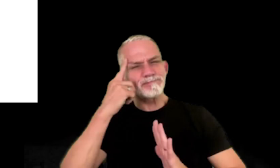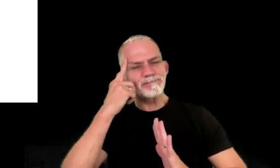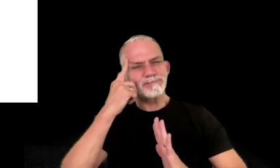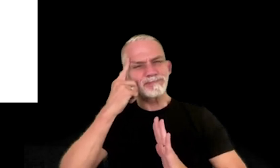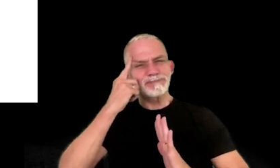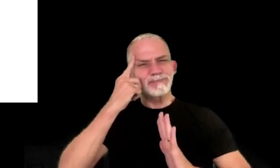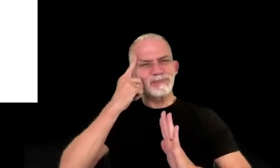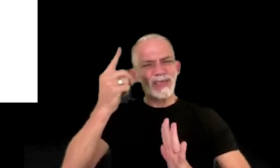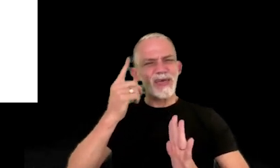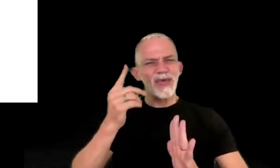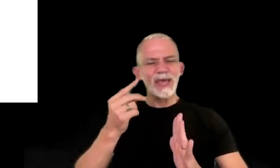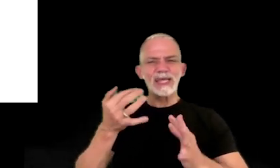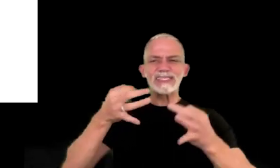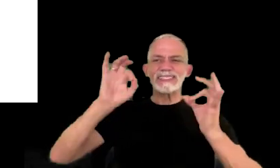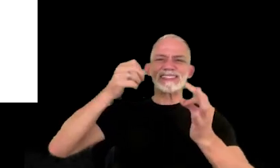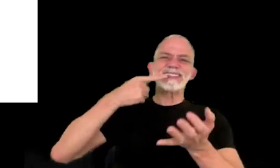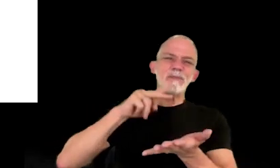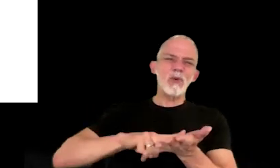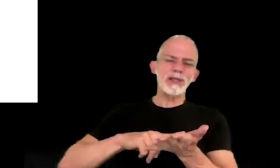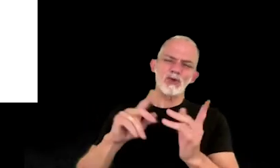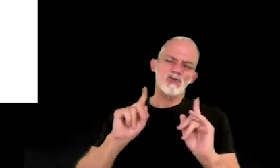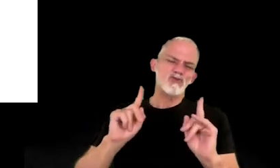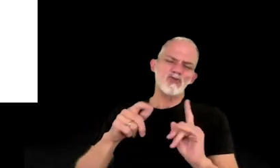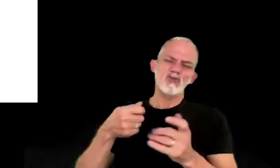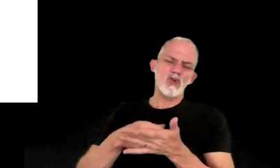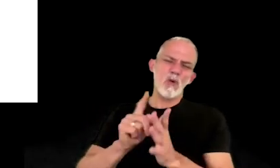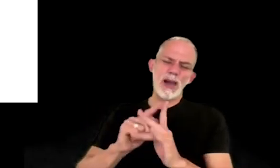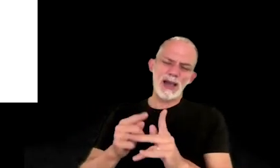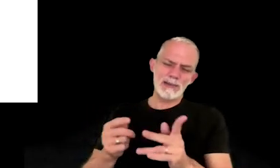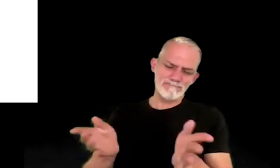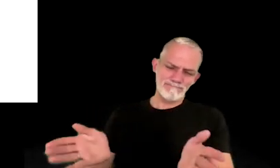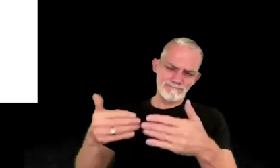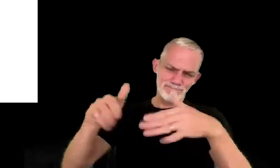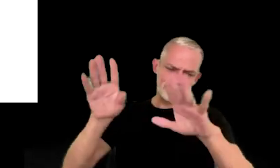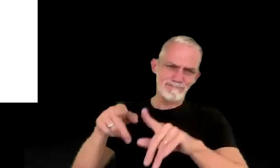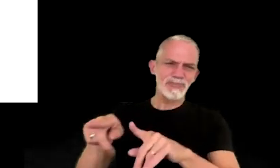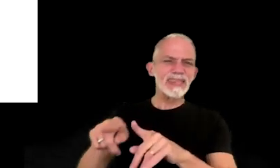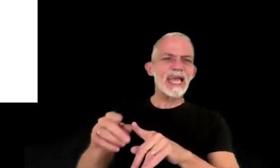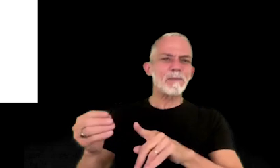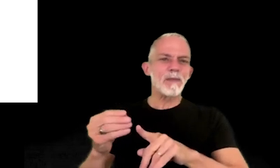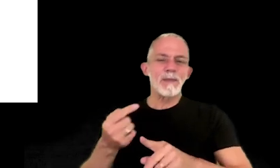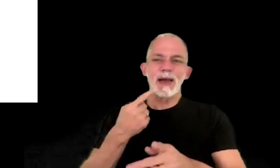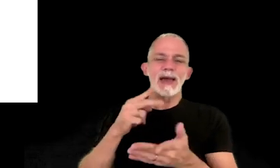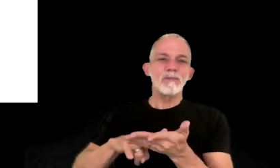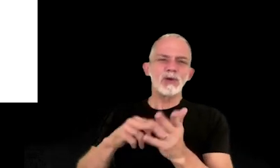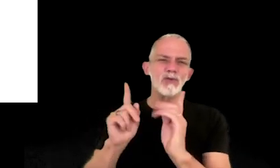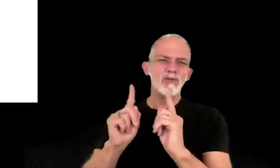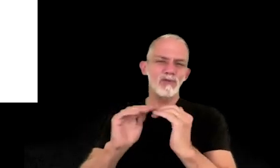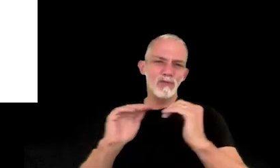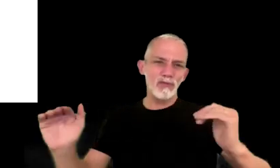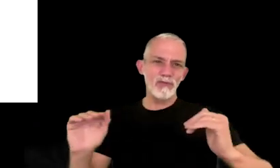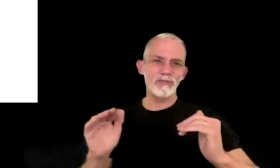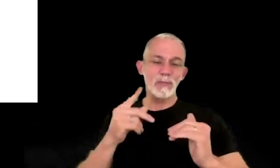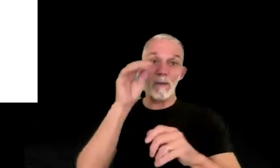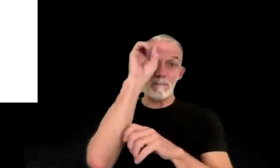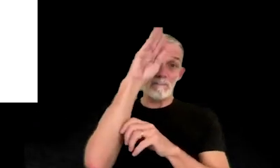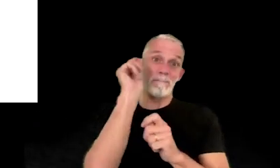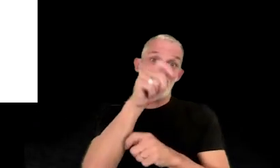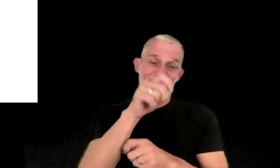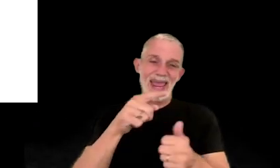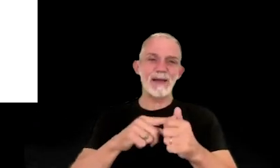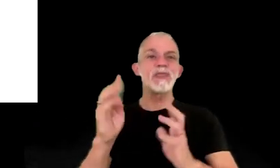de exenciones, beneficios, estabilidad tributaria que tiene la actividad minera, los